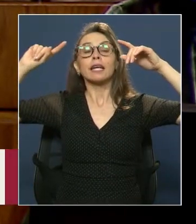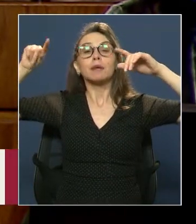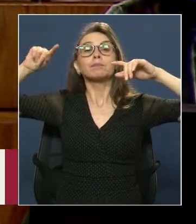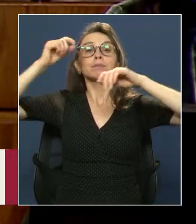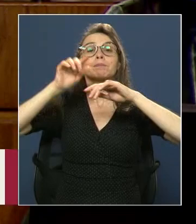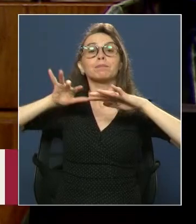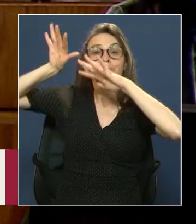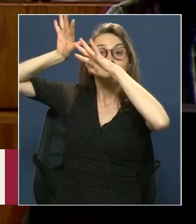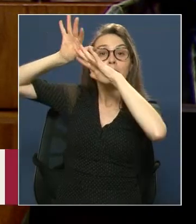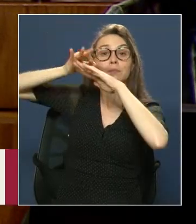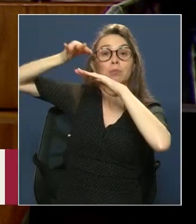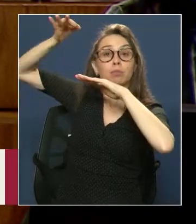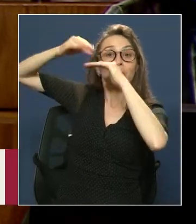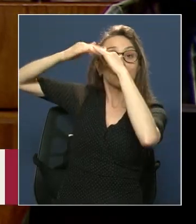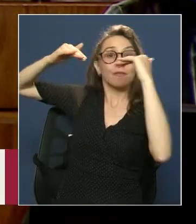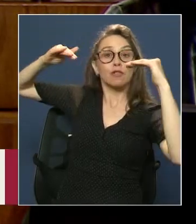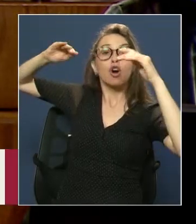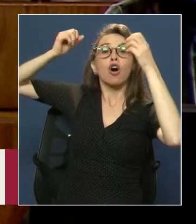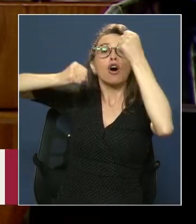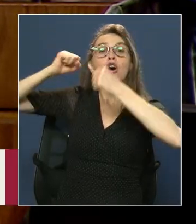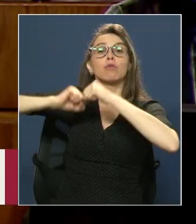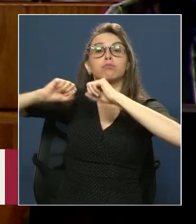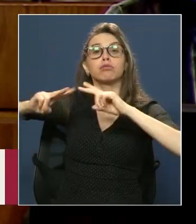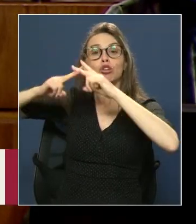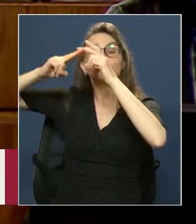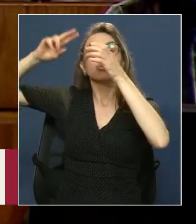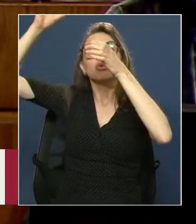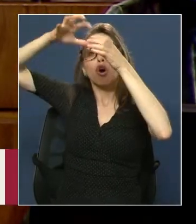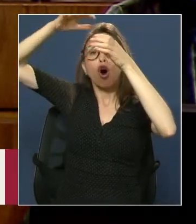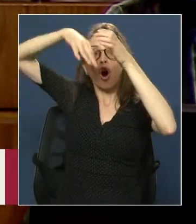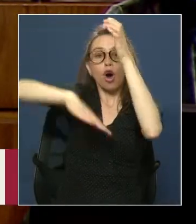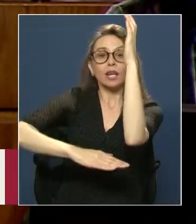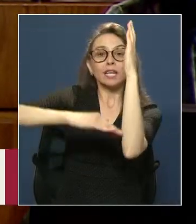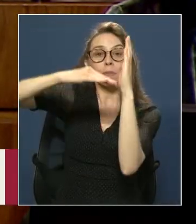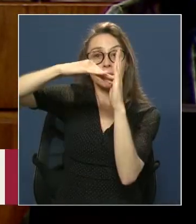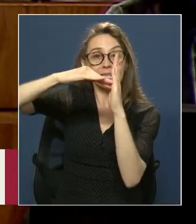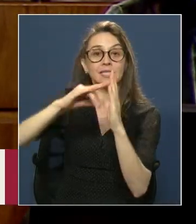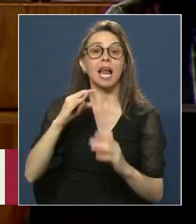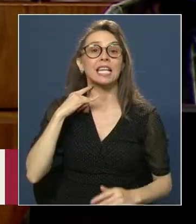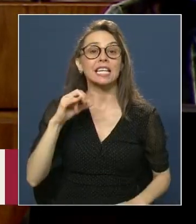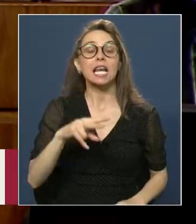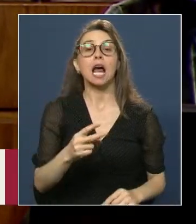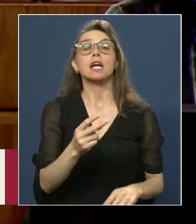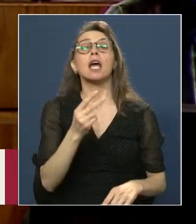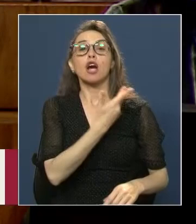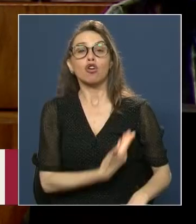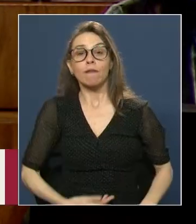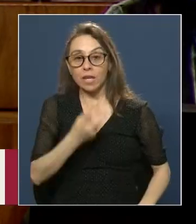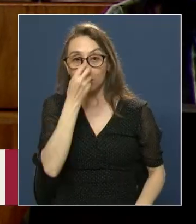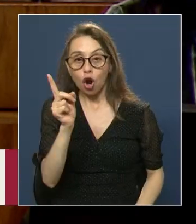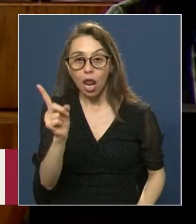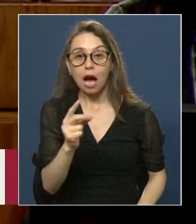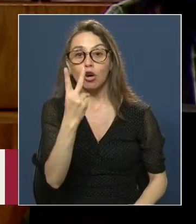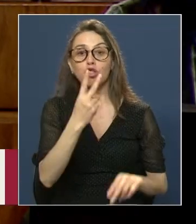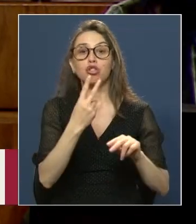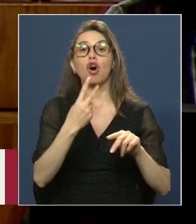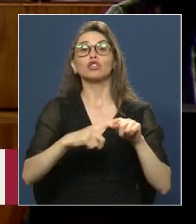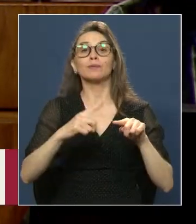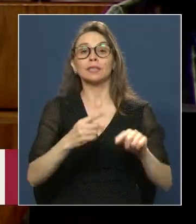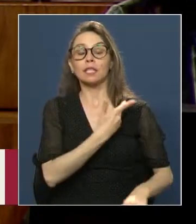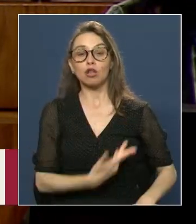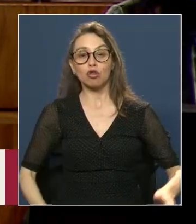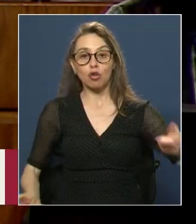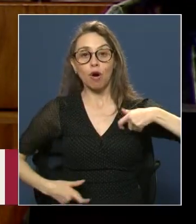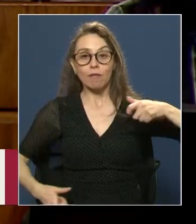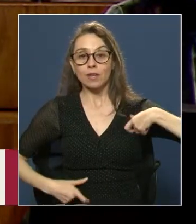Aquintremán. El gobierno de Lagos, los dos gobiernos de Michelle Bachelet, el primer gobierno de Piñera y ahora